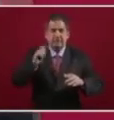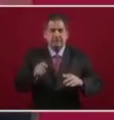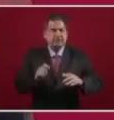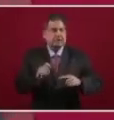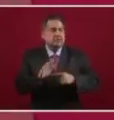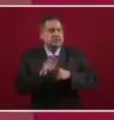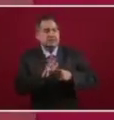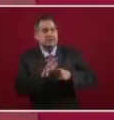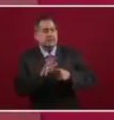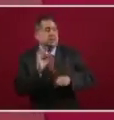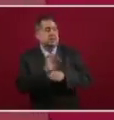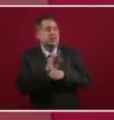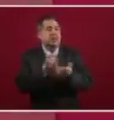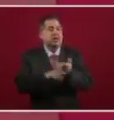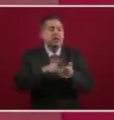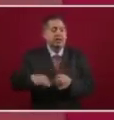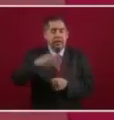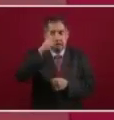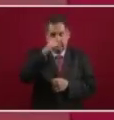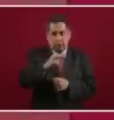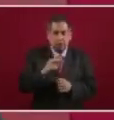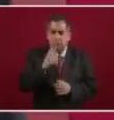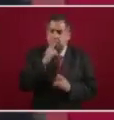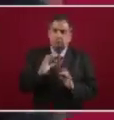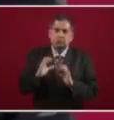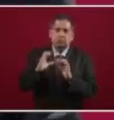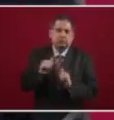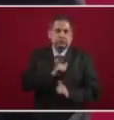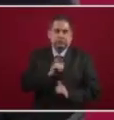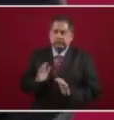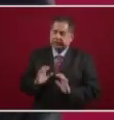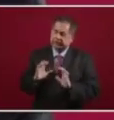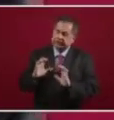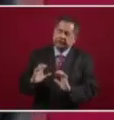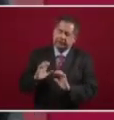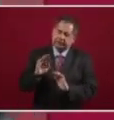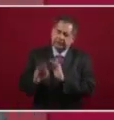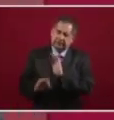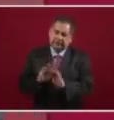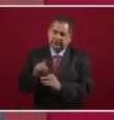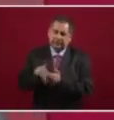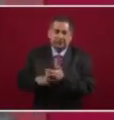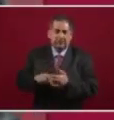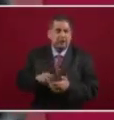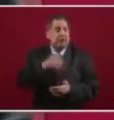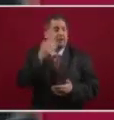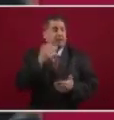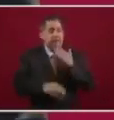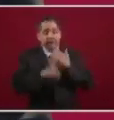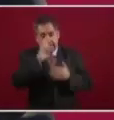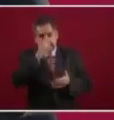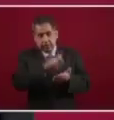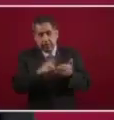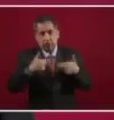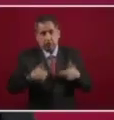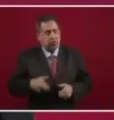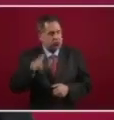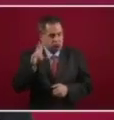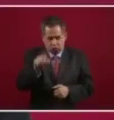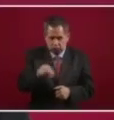represente a los mexicanos, se cuide esa institución que es fundamental, que no se violen derechos humanos,